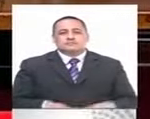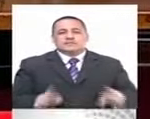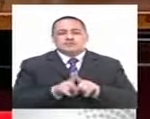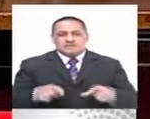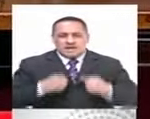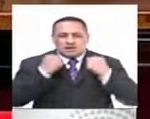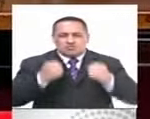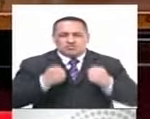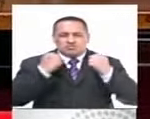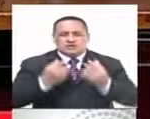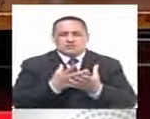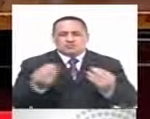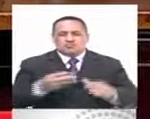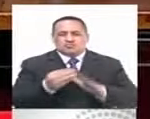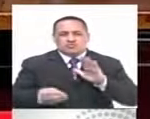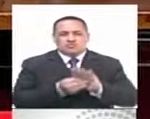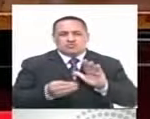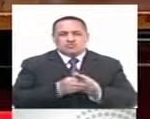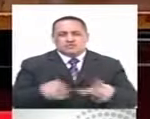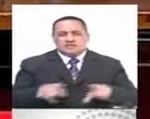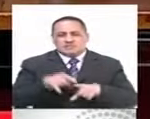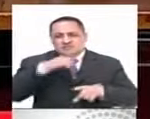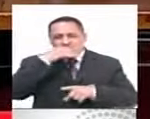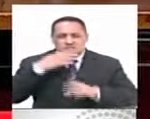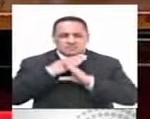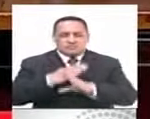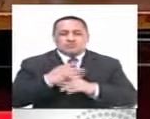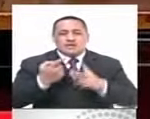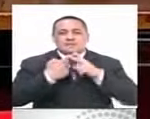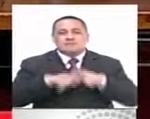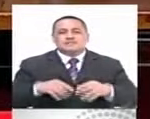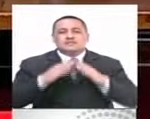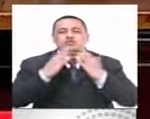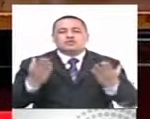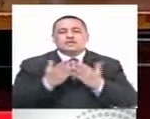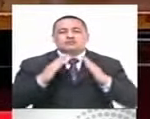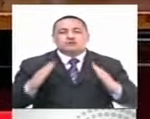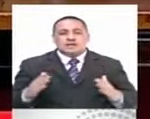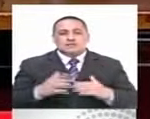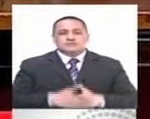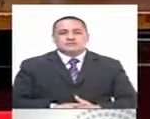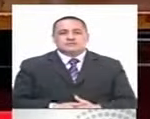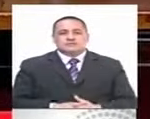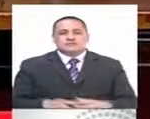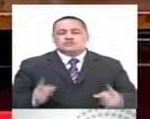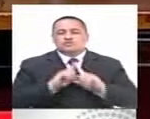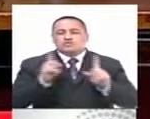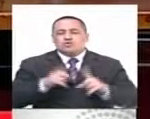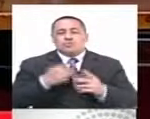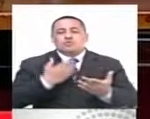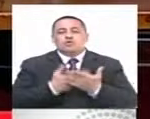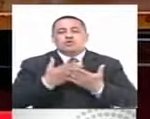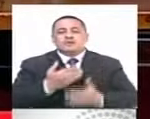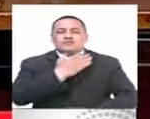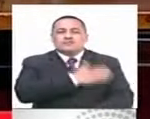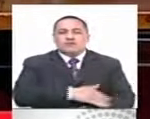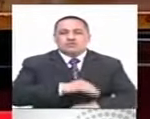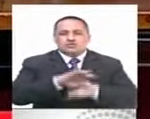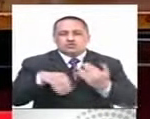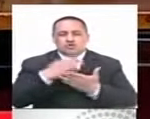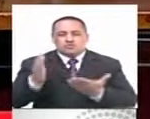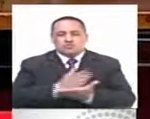lucha contra la corrupción y el narcotráfico empiezan por casa, no avalando